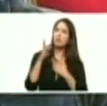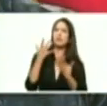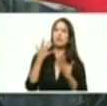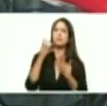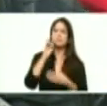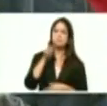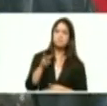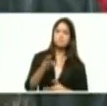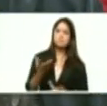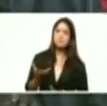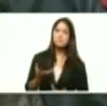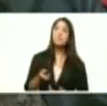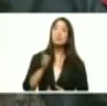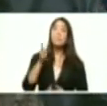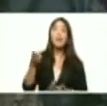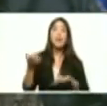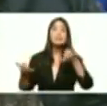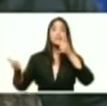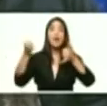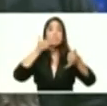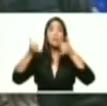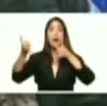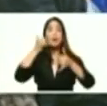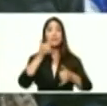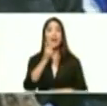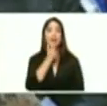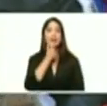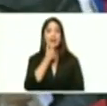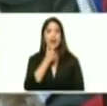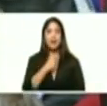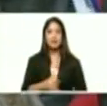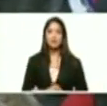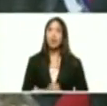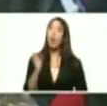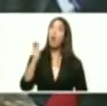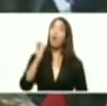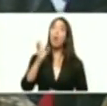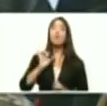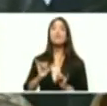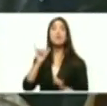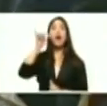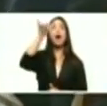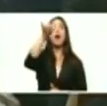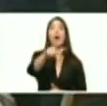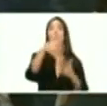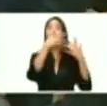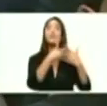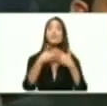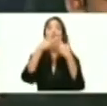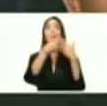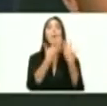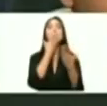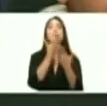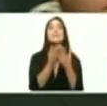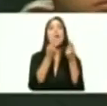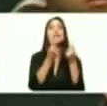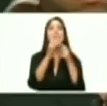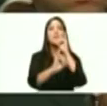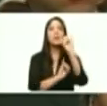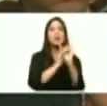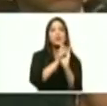y recibiendo llamadas en inglés o viajando a Washington al Fondo Monetario Internacional